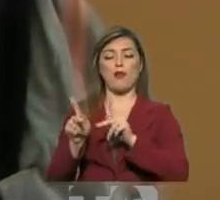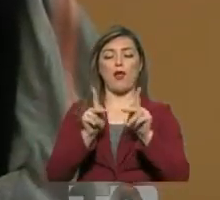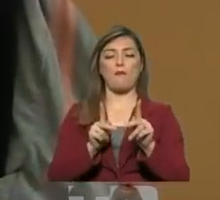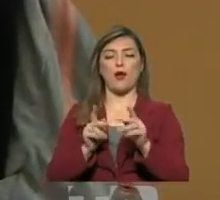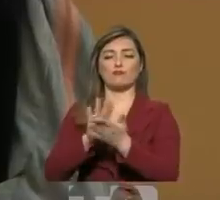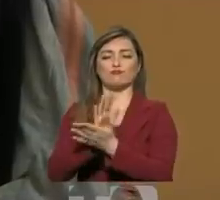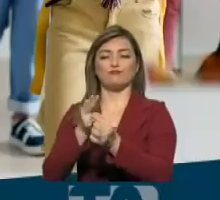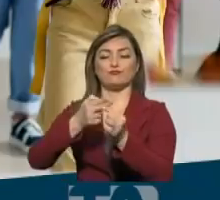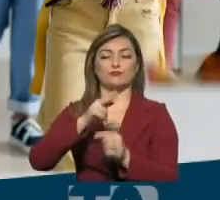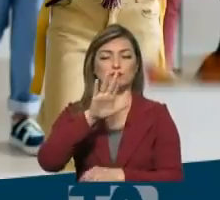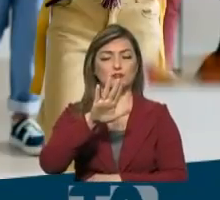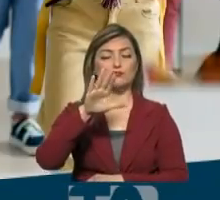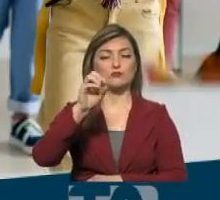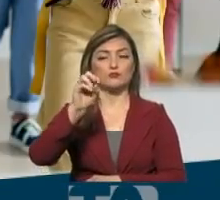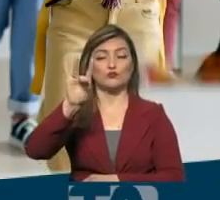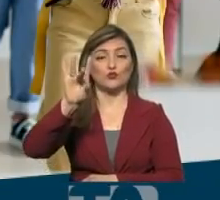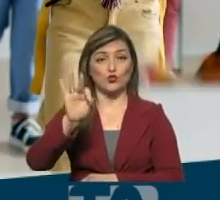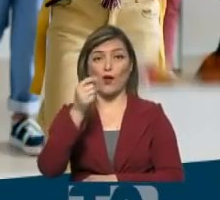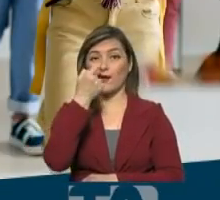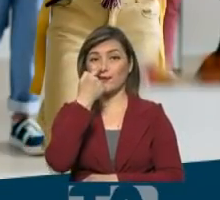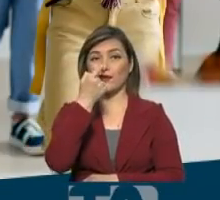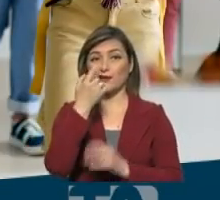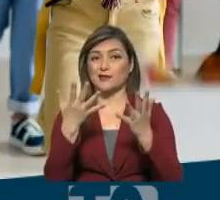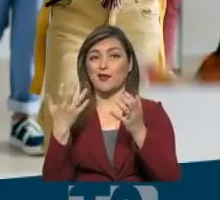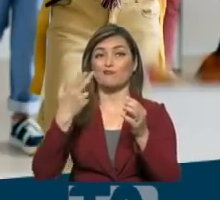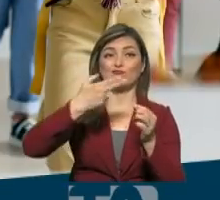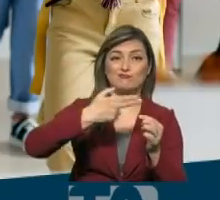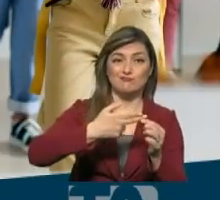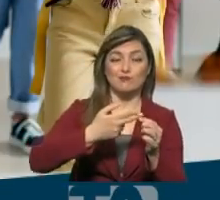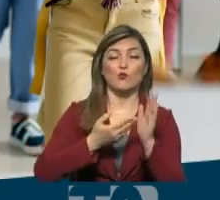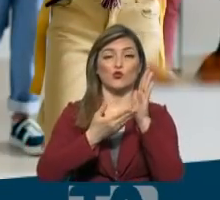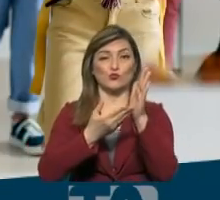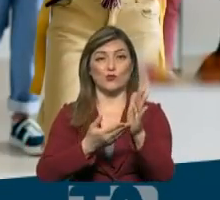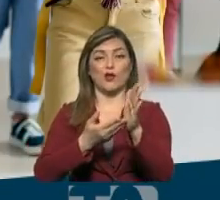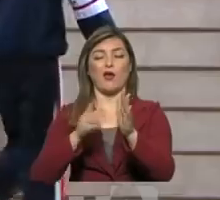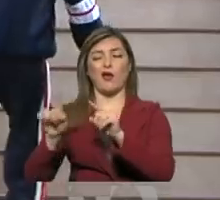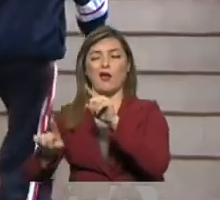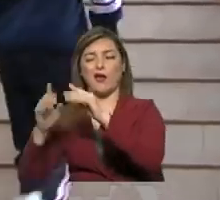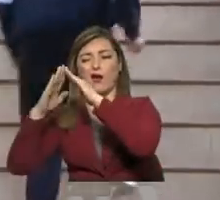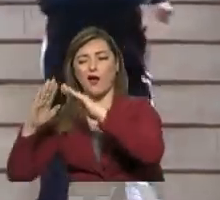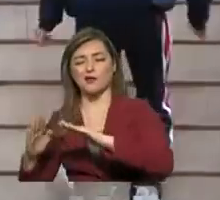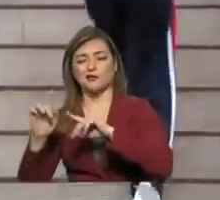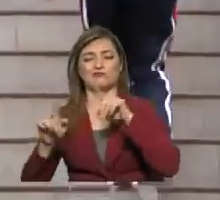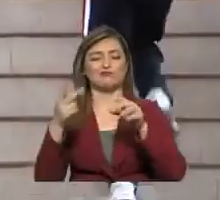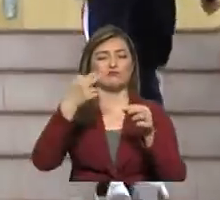embargo, solo 5.089 han demostrado su interés por regresar a clases bajo modalidad semipresencial. De las 1.301